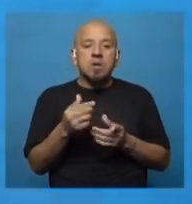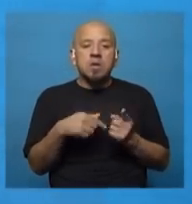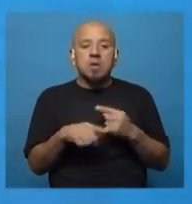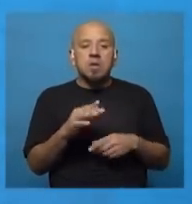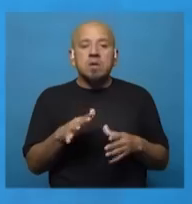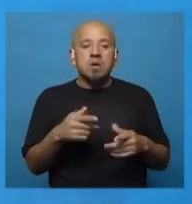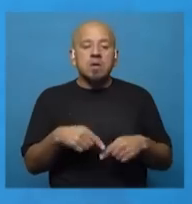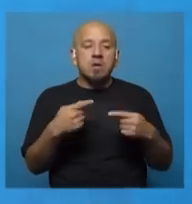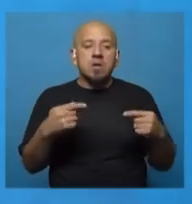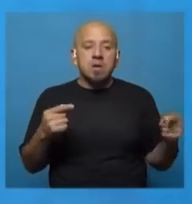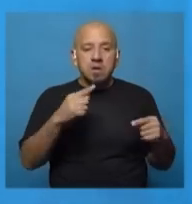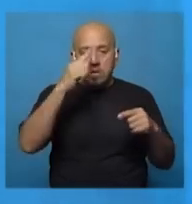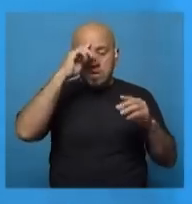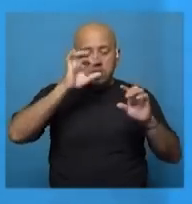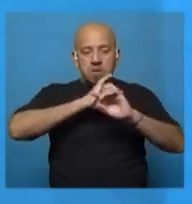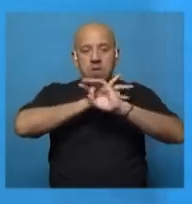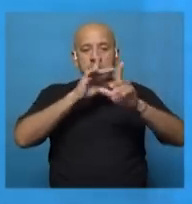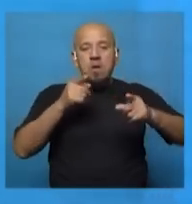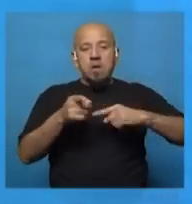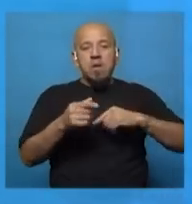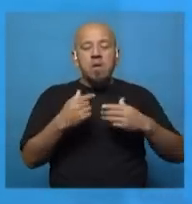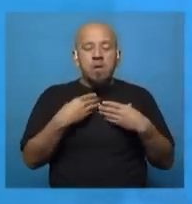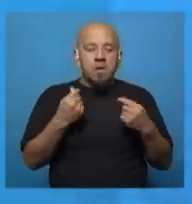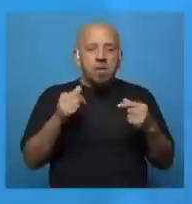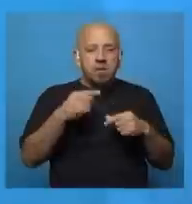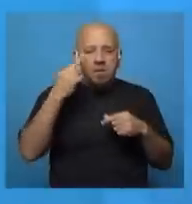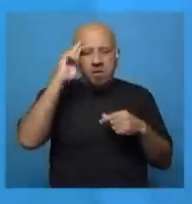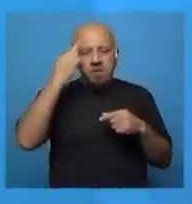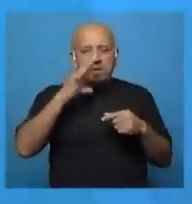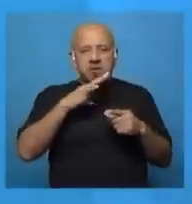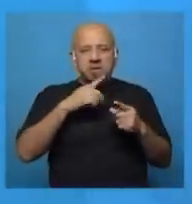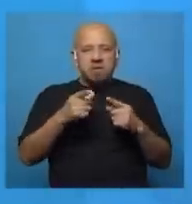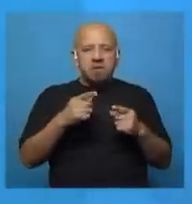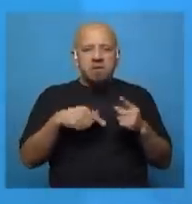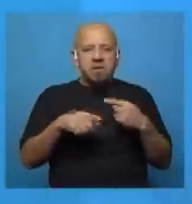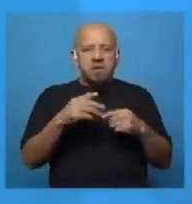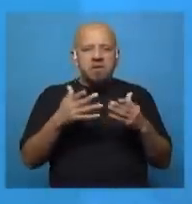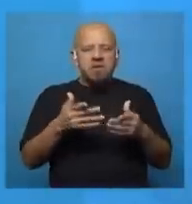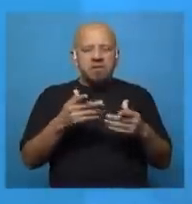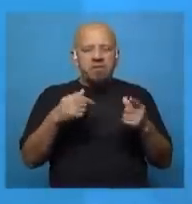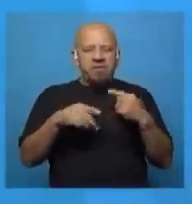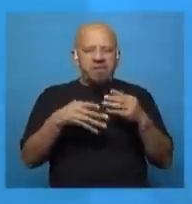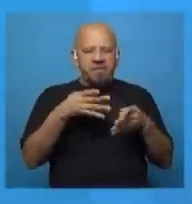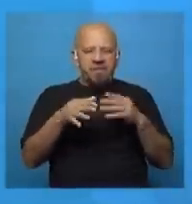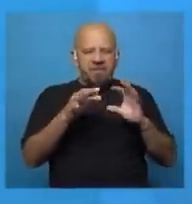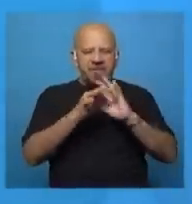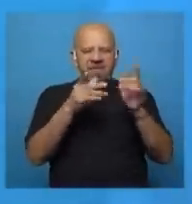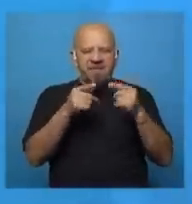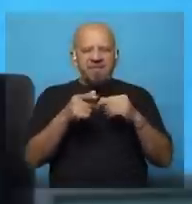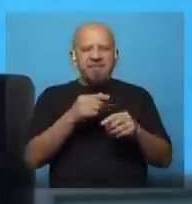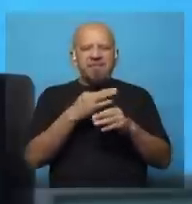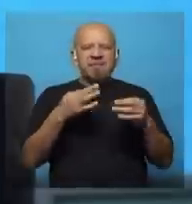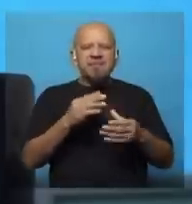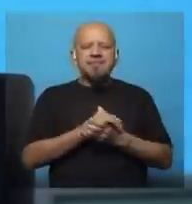que las cosas queden claras y podamos volver a sentir que en Uruguay están dadas todas las garantías para un funcionamiento de una democracia plena